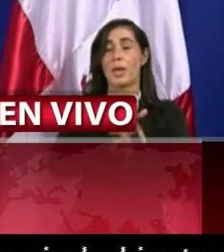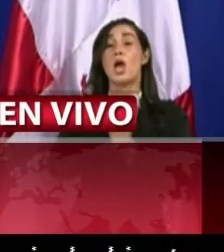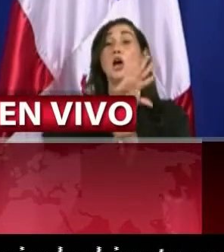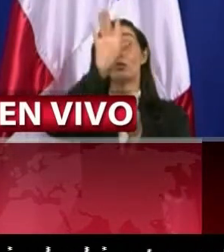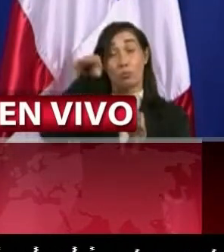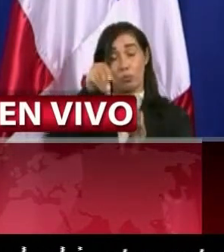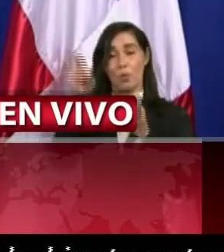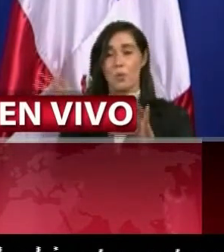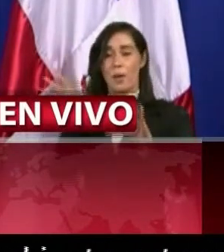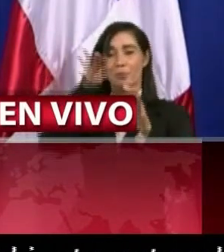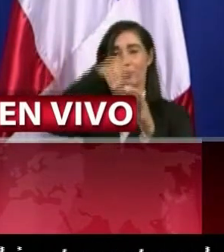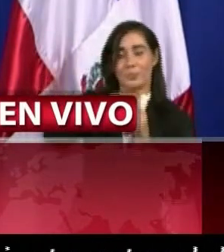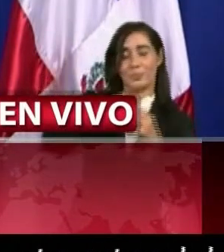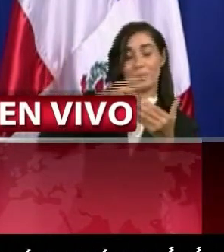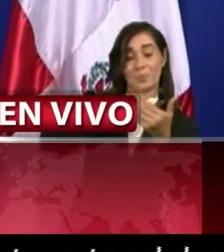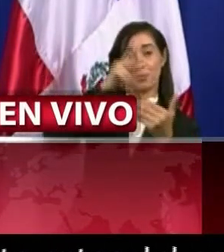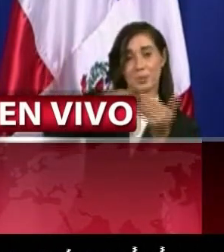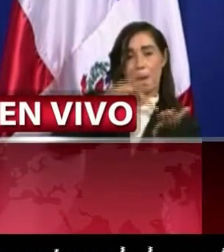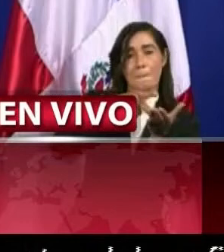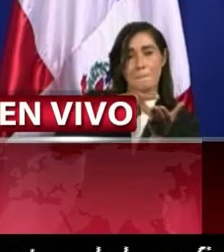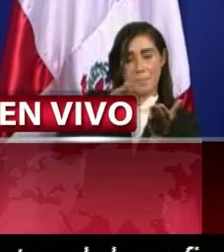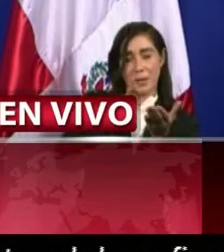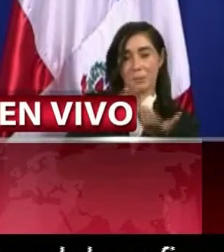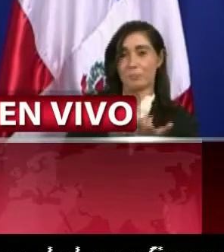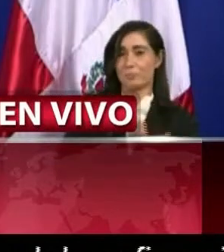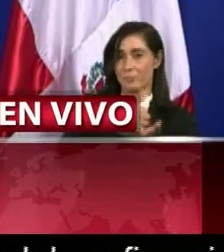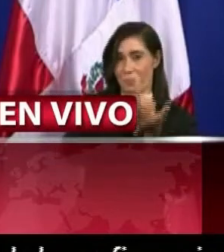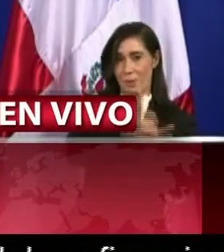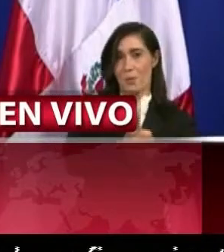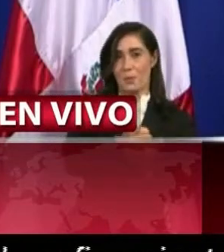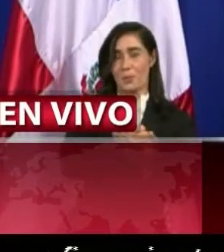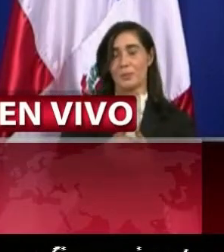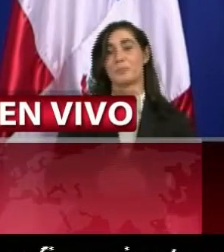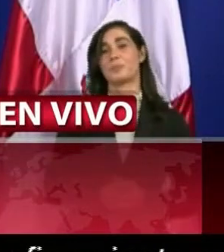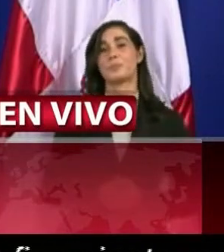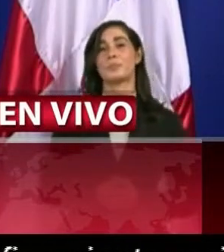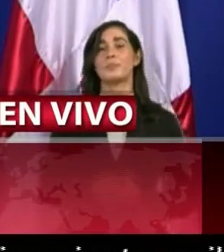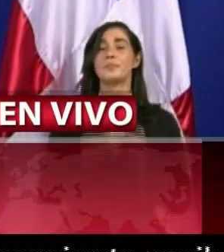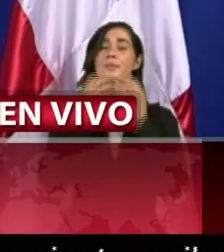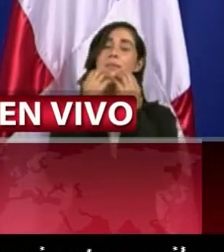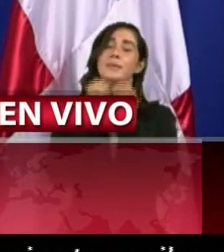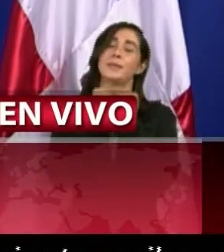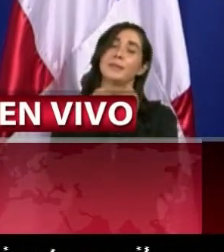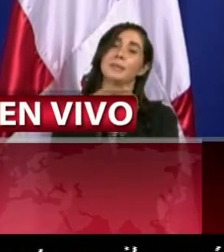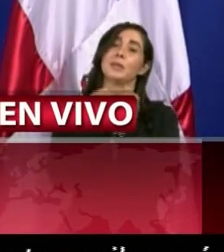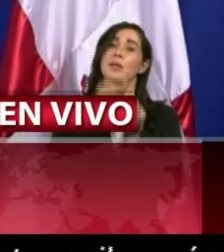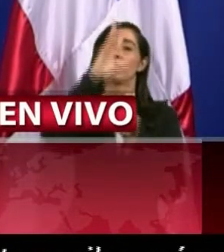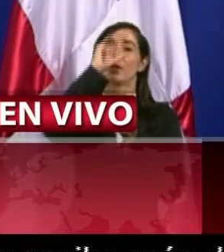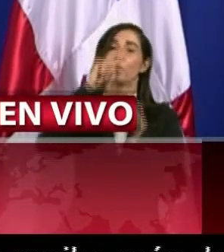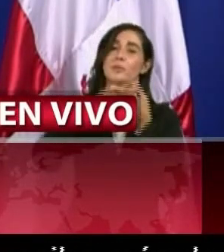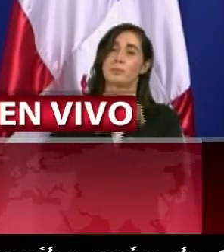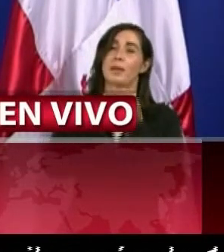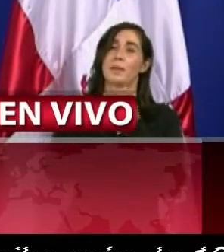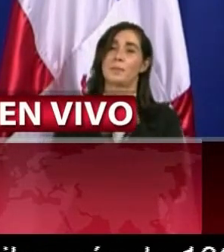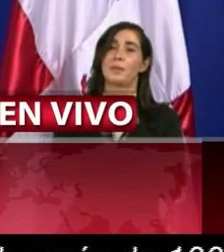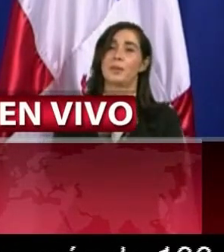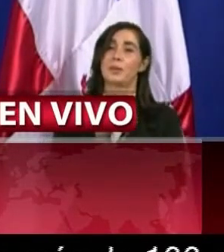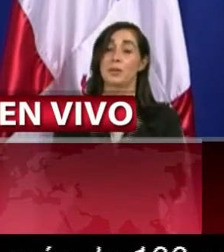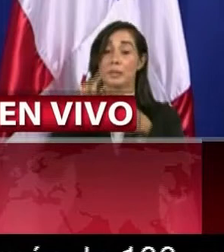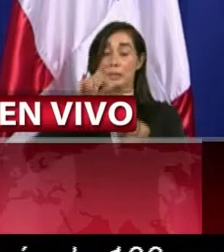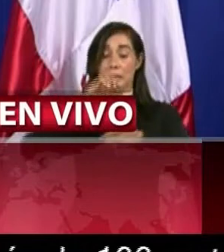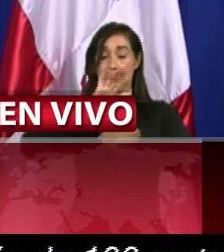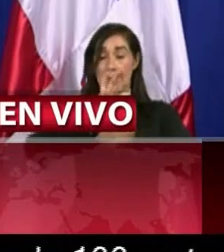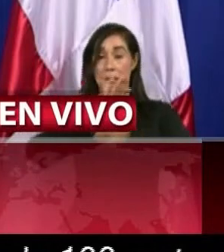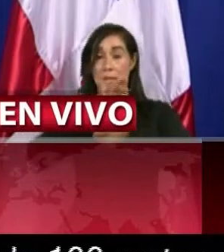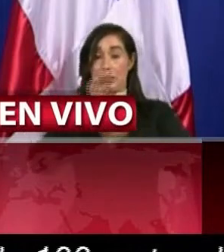la sombrilla de la protección social en la República Dominicana. Mis queridos amigos y amigas, la crisis es